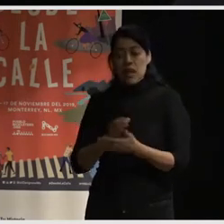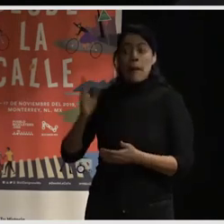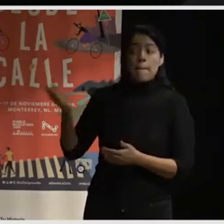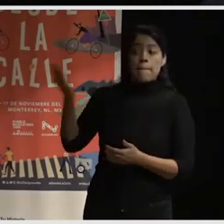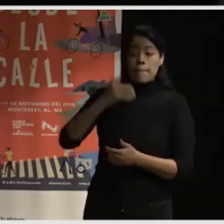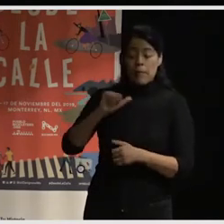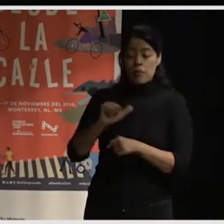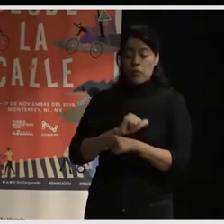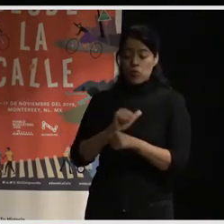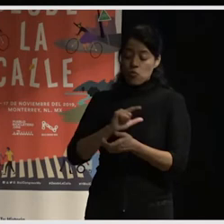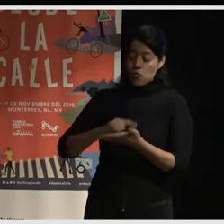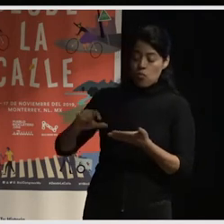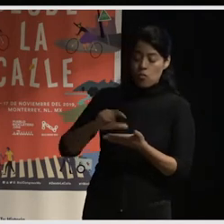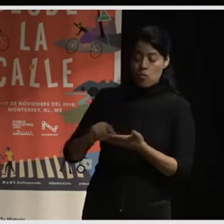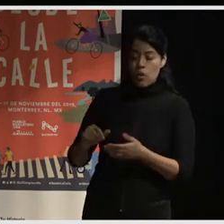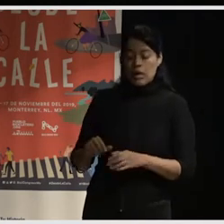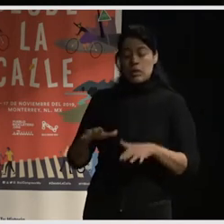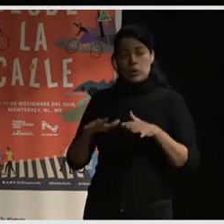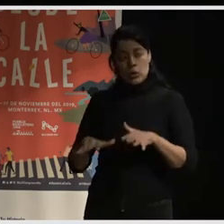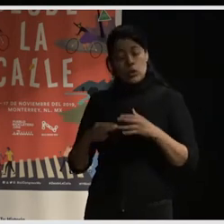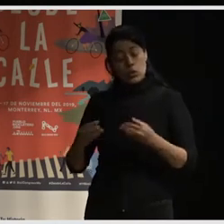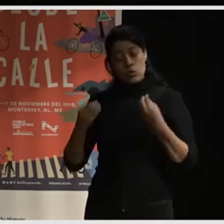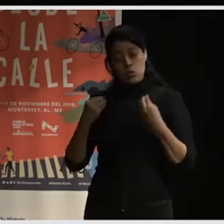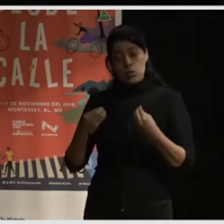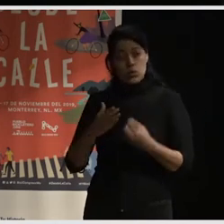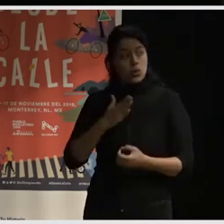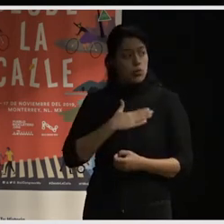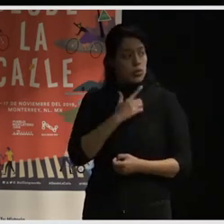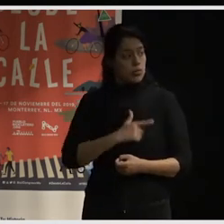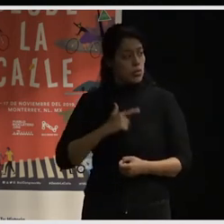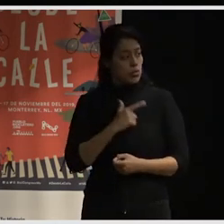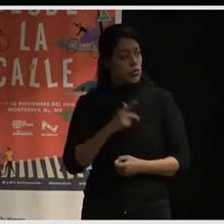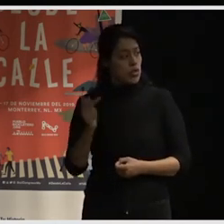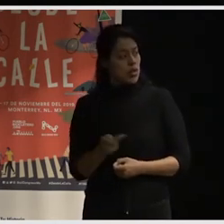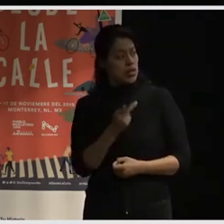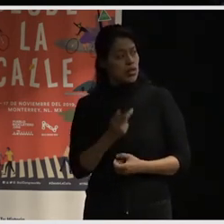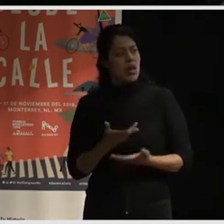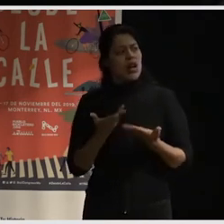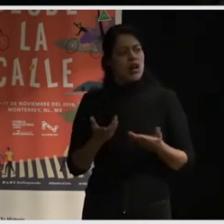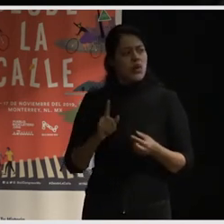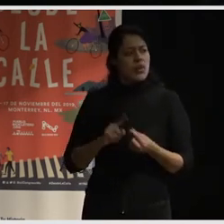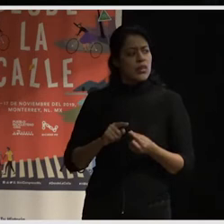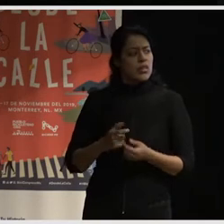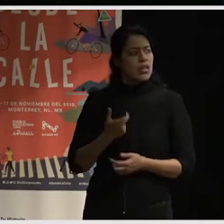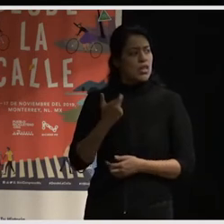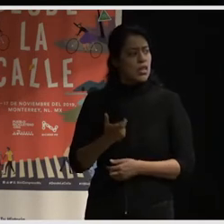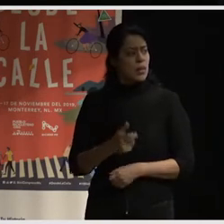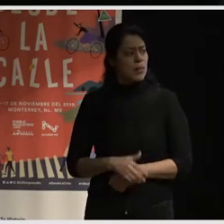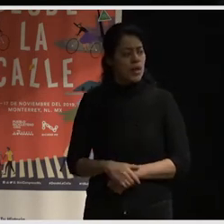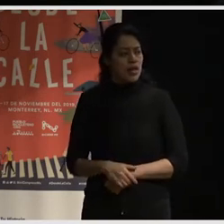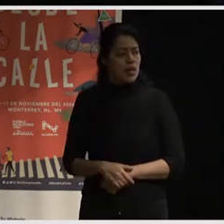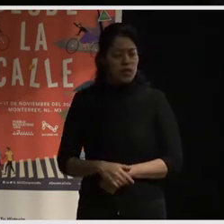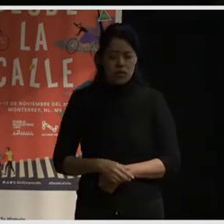tu coche es increíble entonces me gustaría preguntarte quién quien las paga hoy esas externalidades yo ya mencionaron